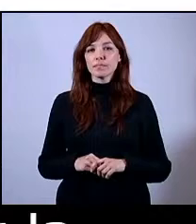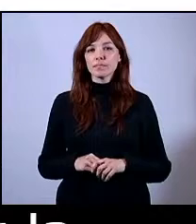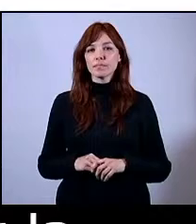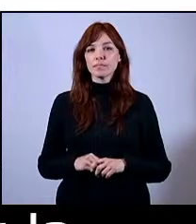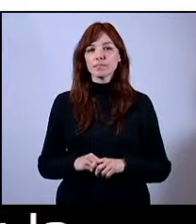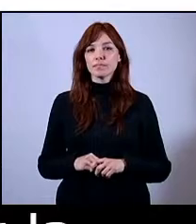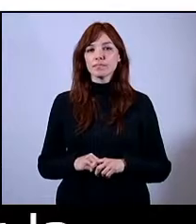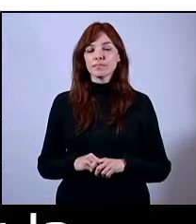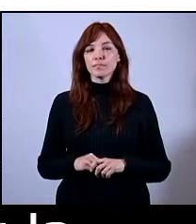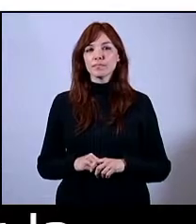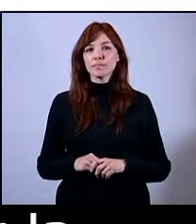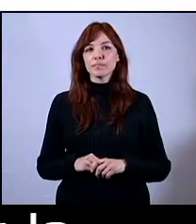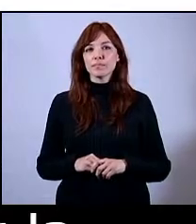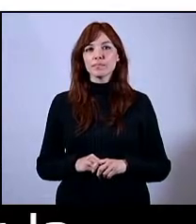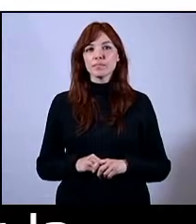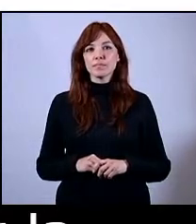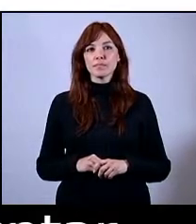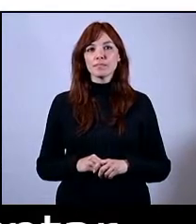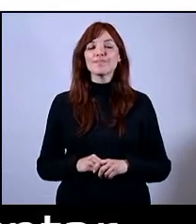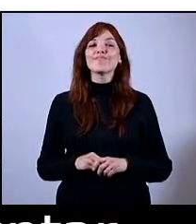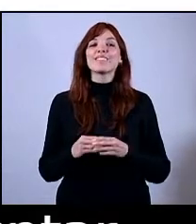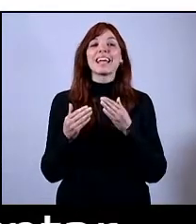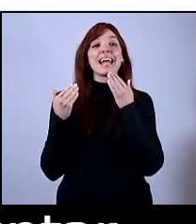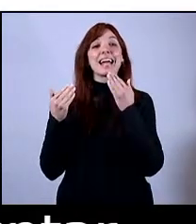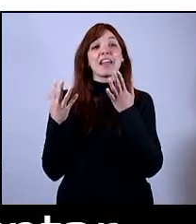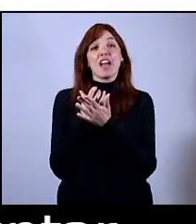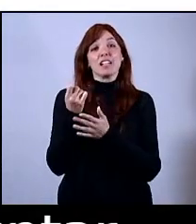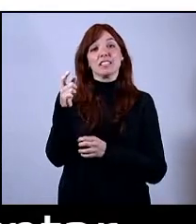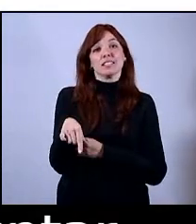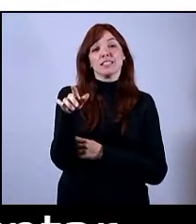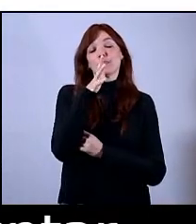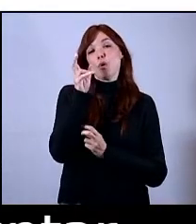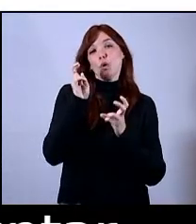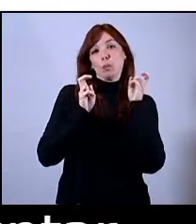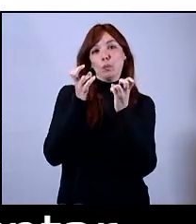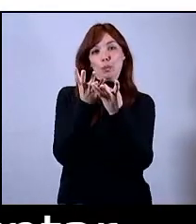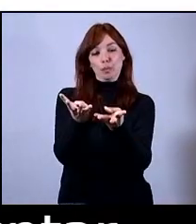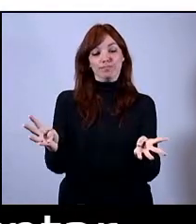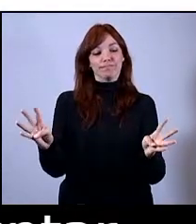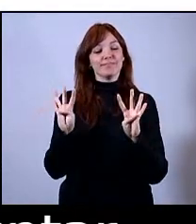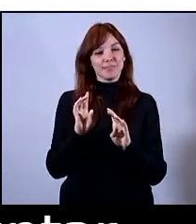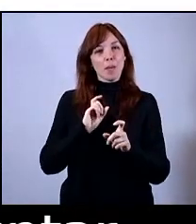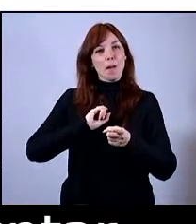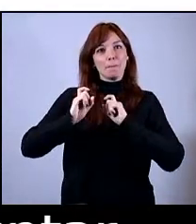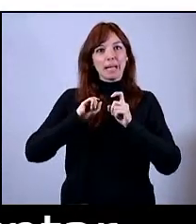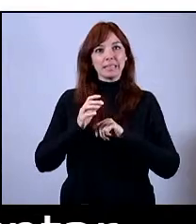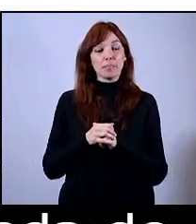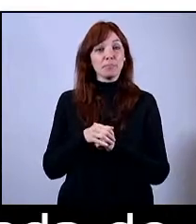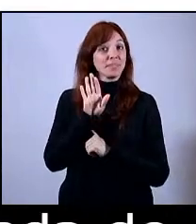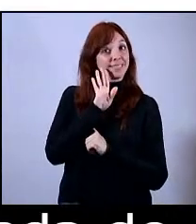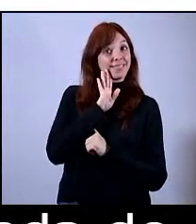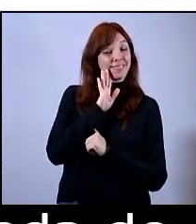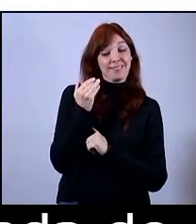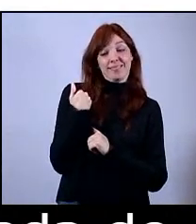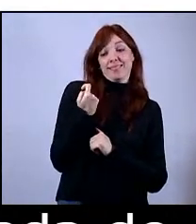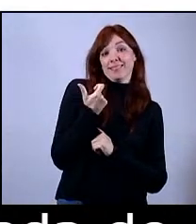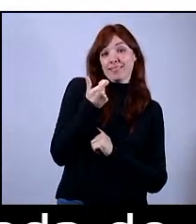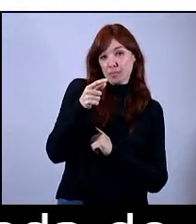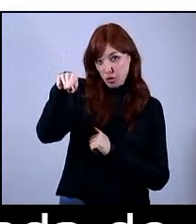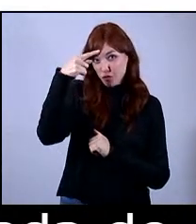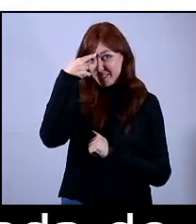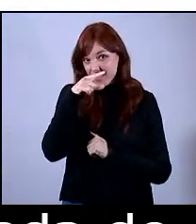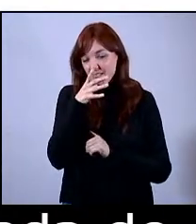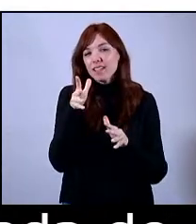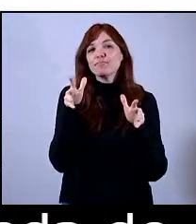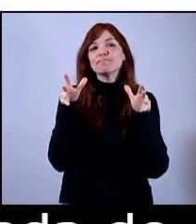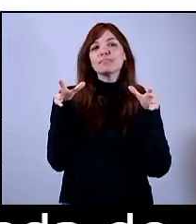mejor preguntar. Bueno, muchísimas gracias a todos por acudir a esta rueda de prensa. Acabamos de celebrar, como sabéis, la